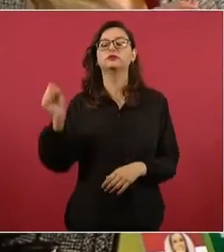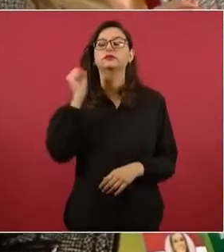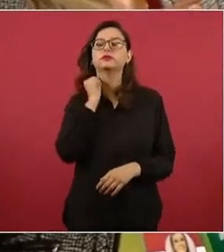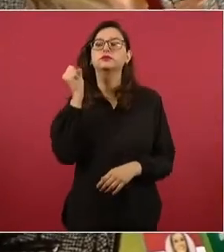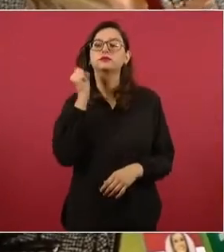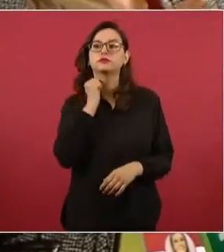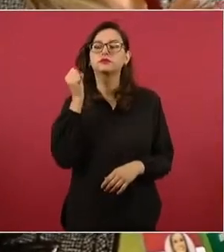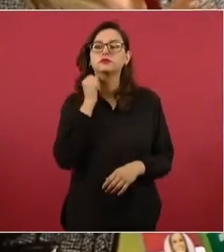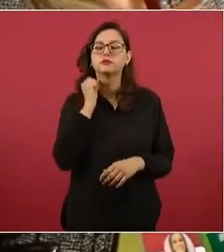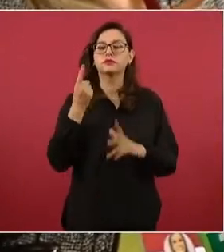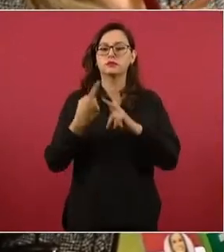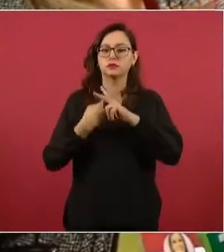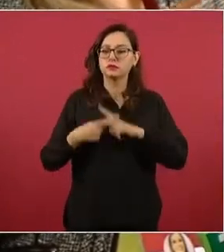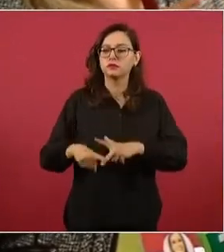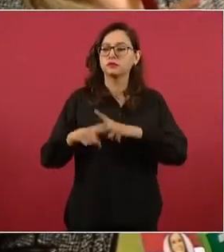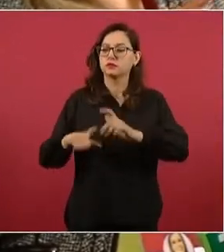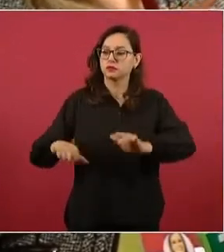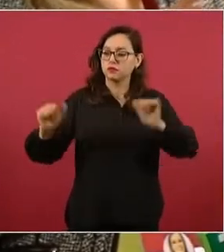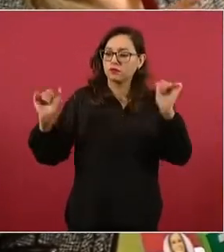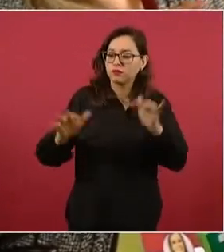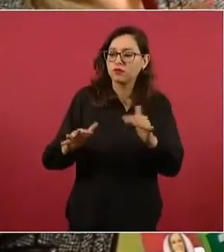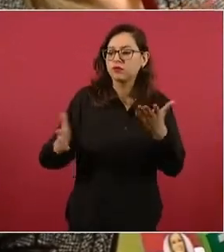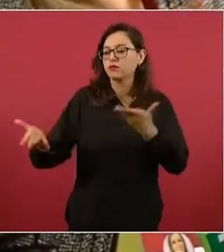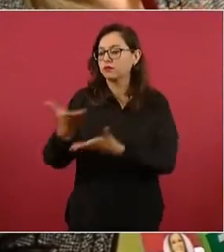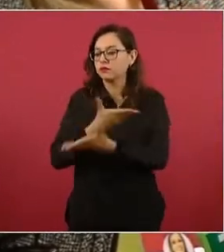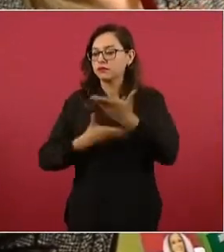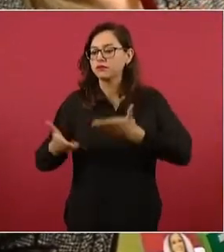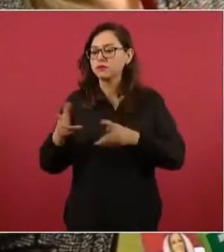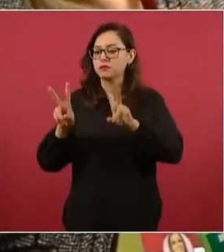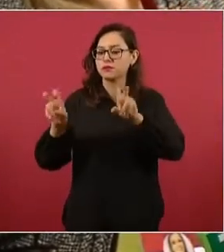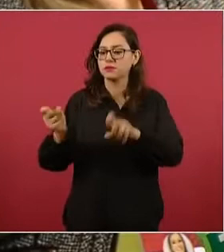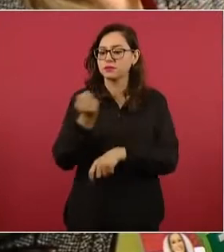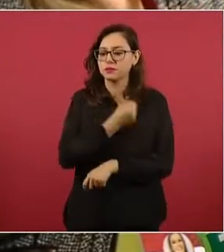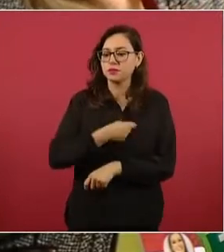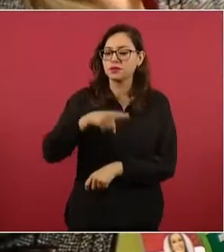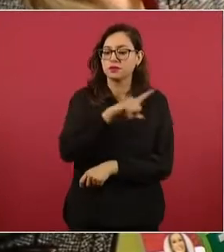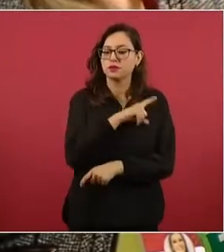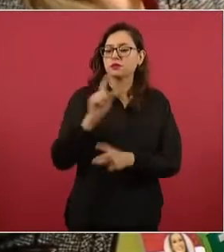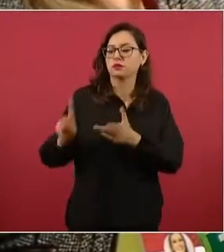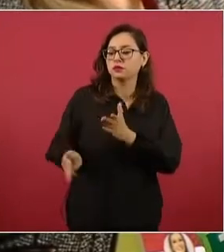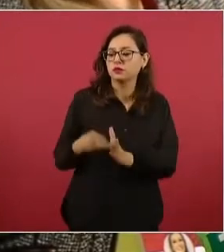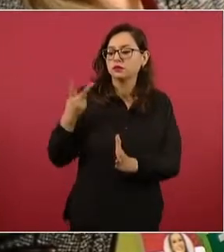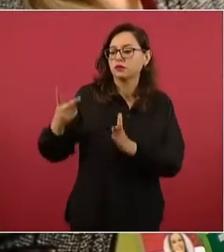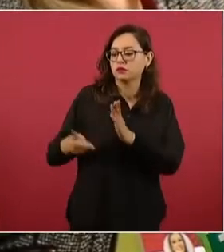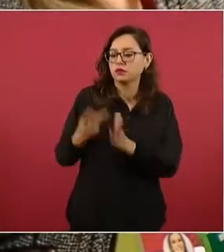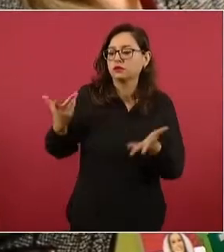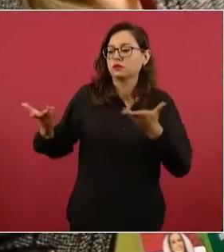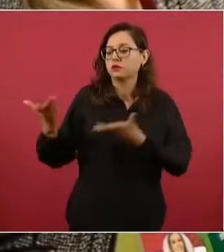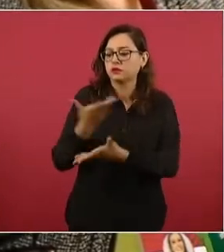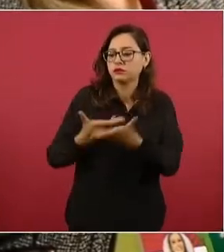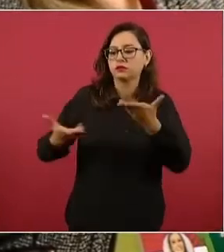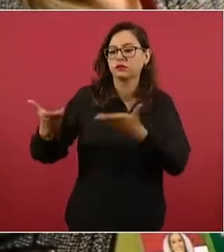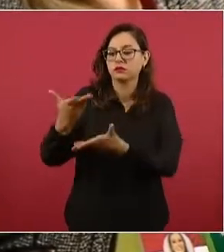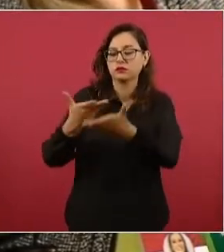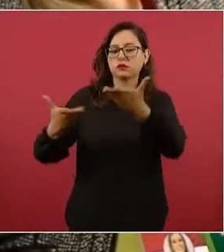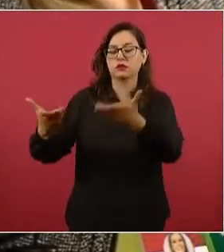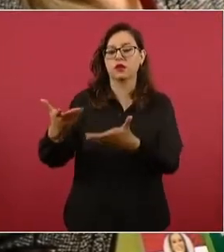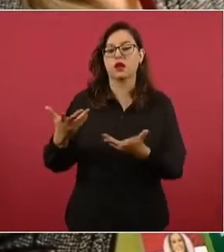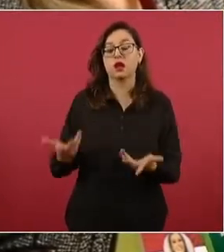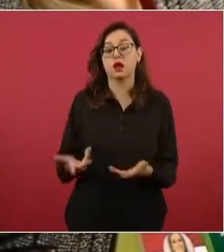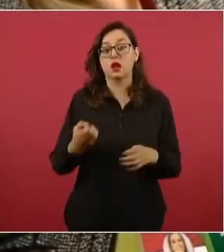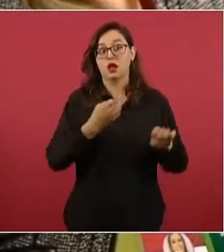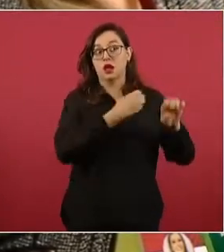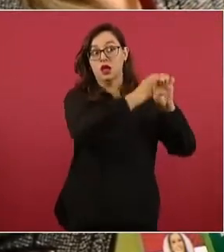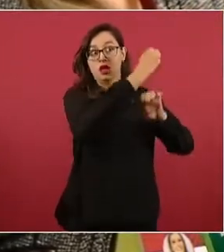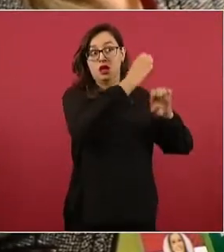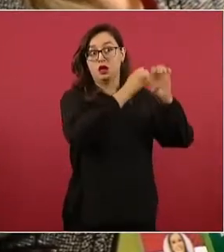de consulta de salud, una actividad sin precedentes que se realizó en todos y cada uno de los estados